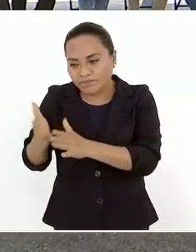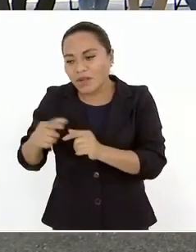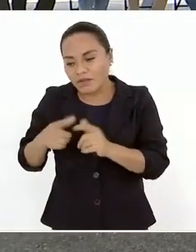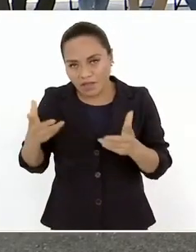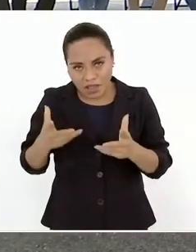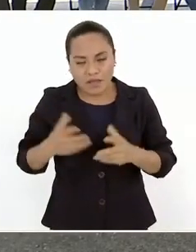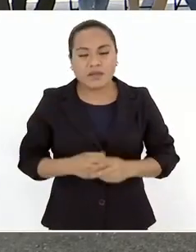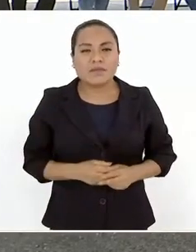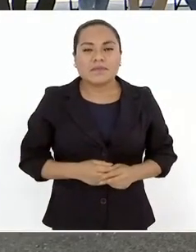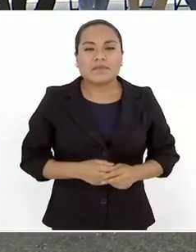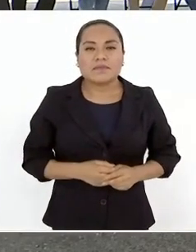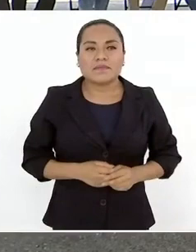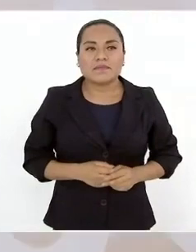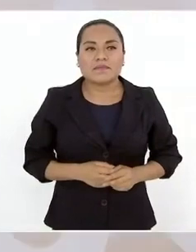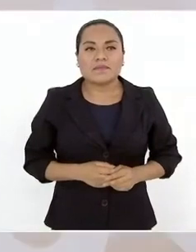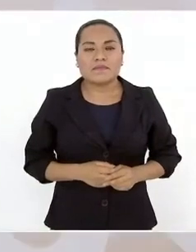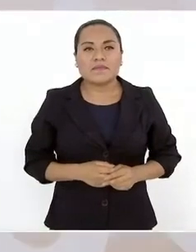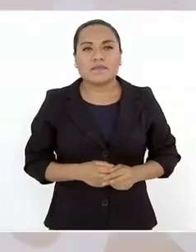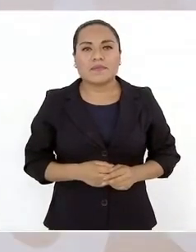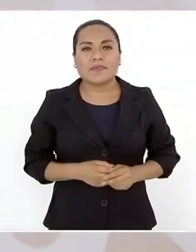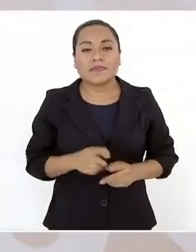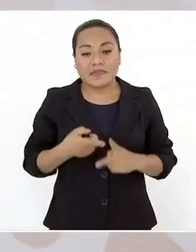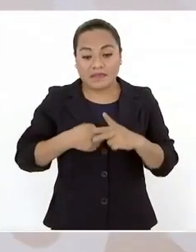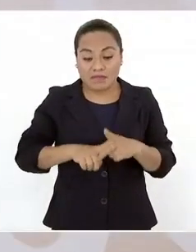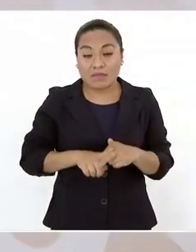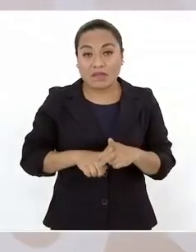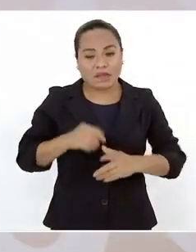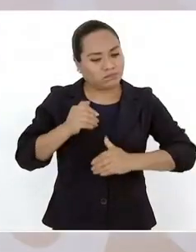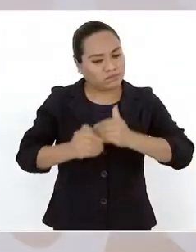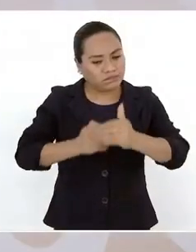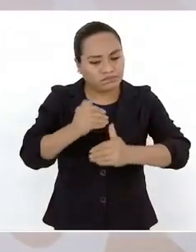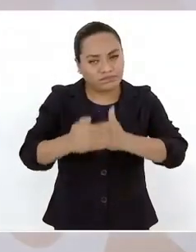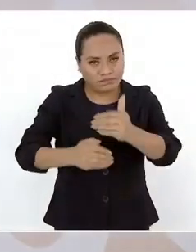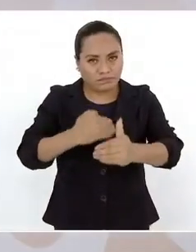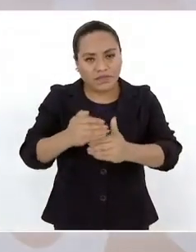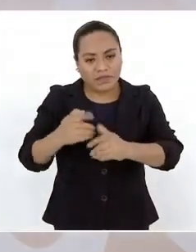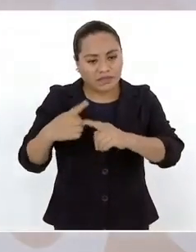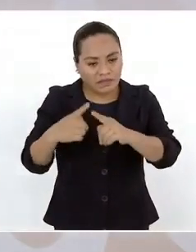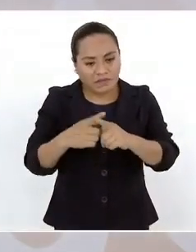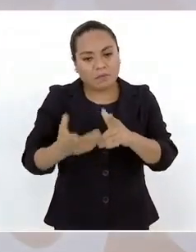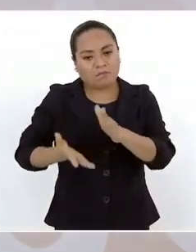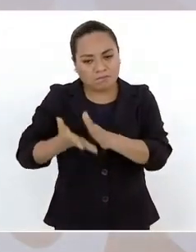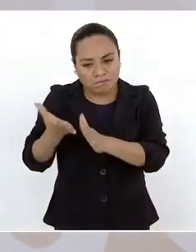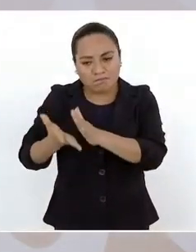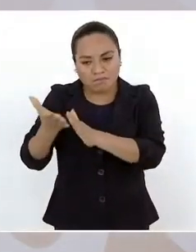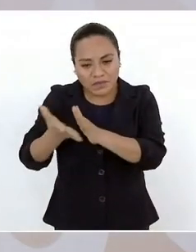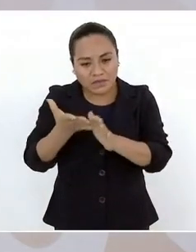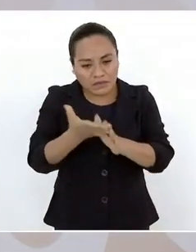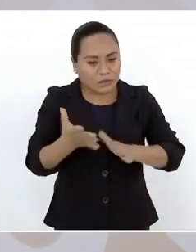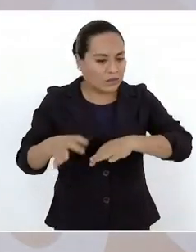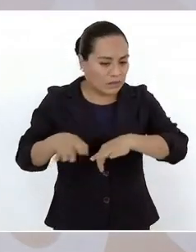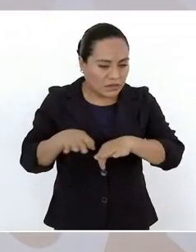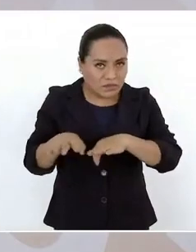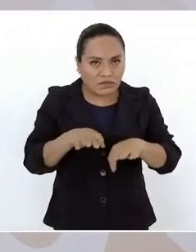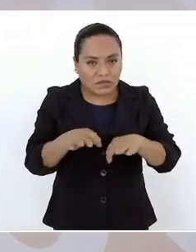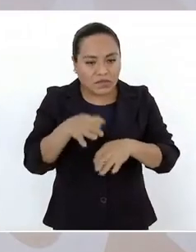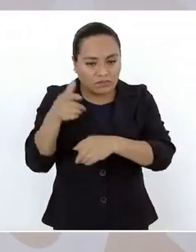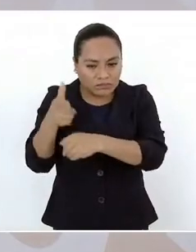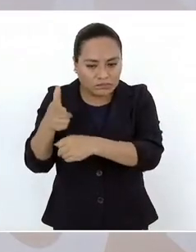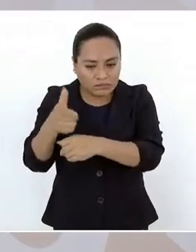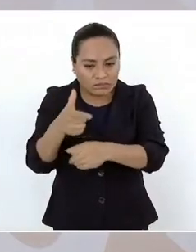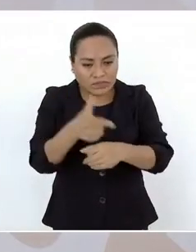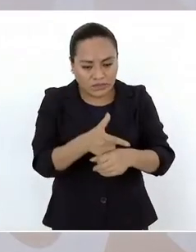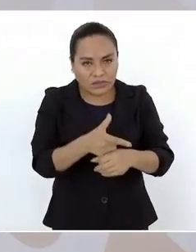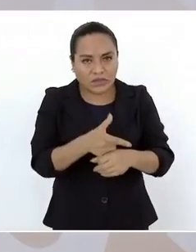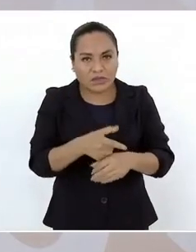a raíz del o a partir del avance que han tenido las obras, la identificación